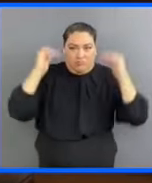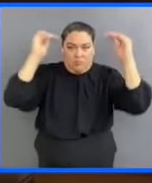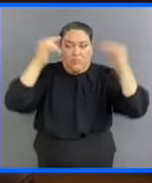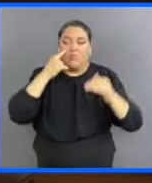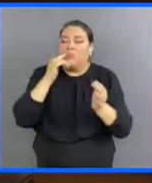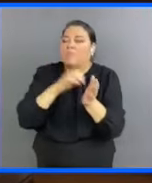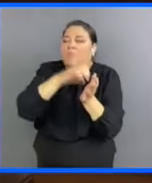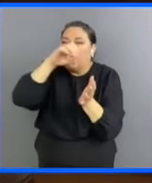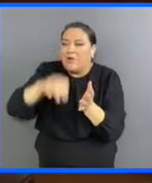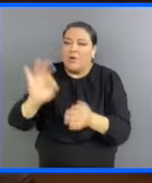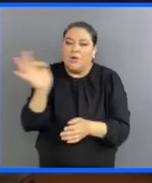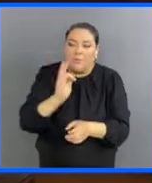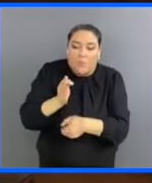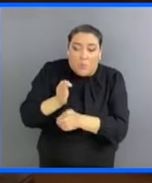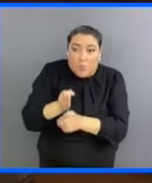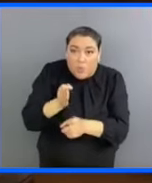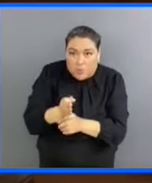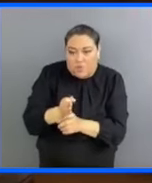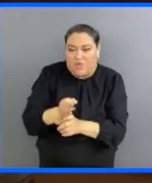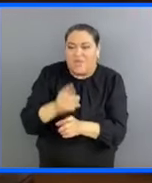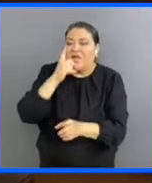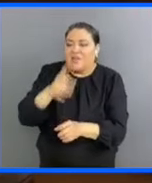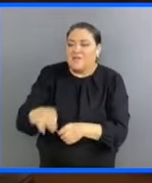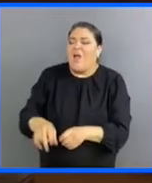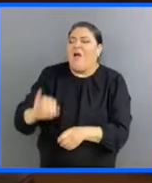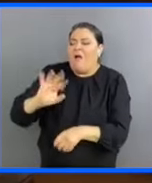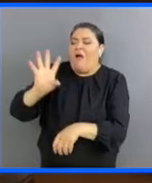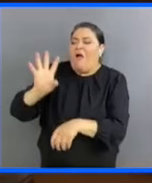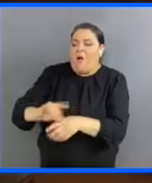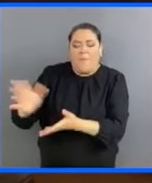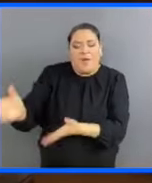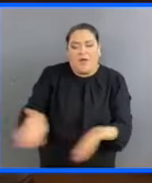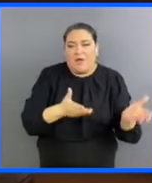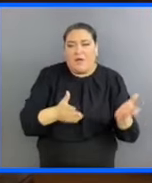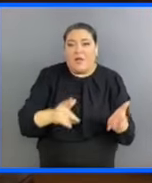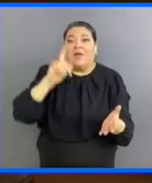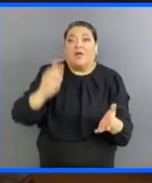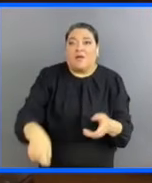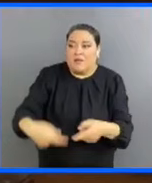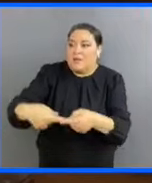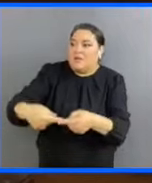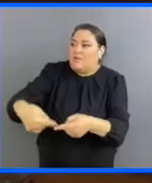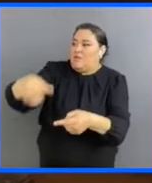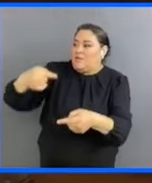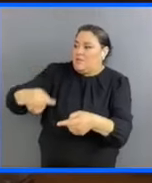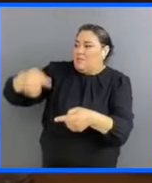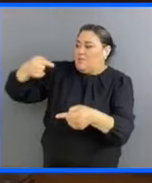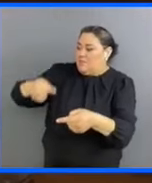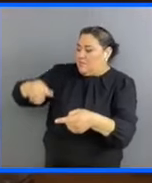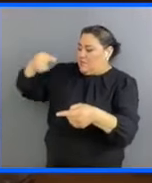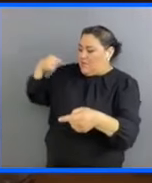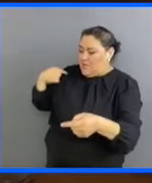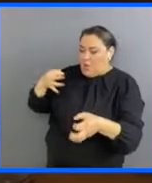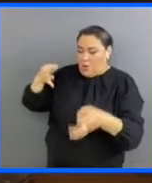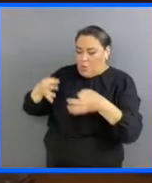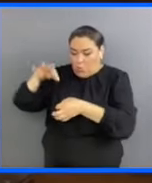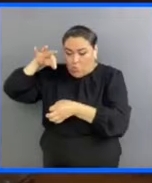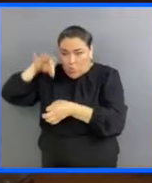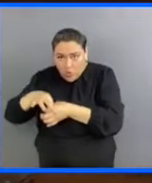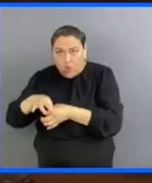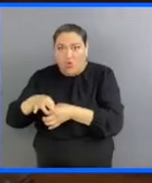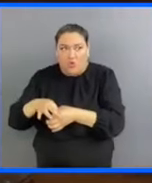abriendo, de consentirlo, estaríamos pues abriendo la posibilidad de que fueran impugnables los procesos de